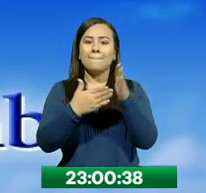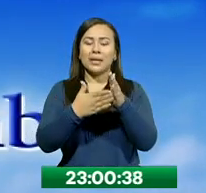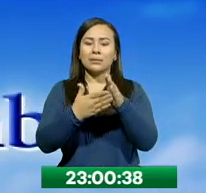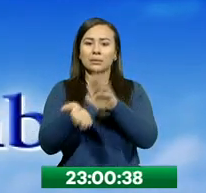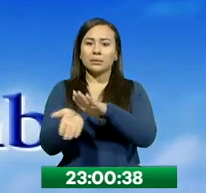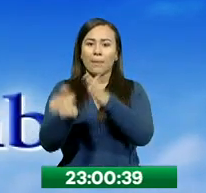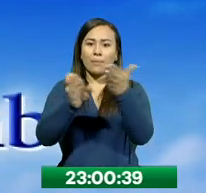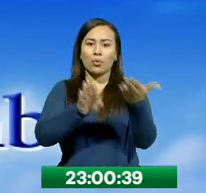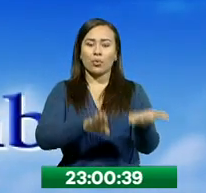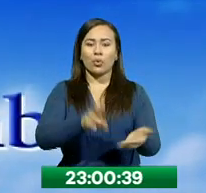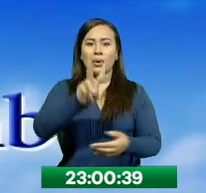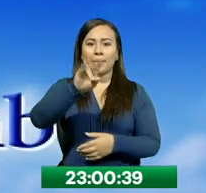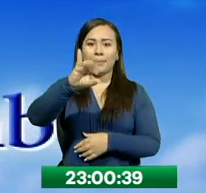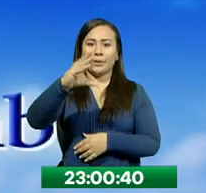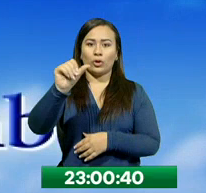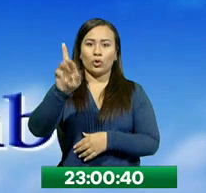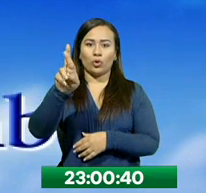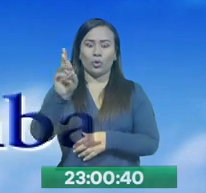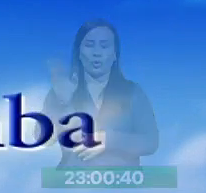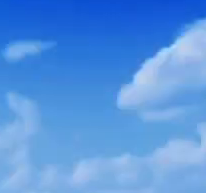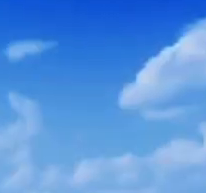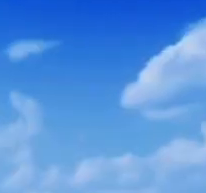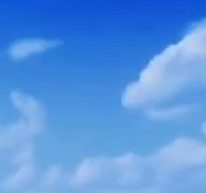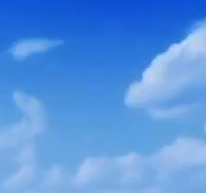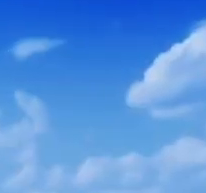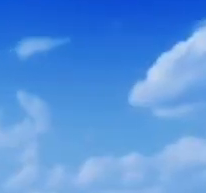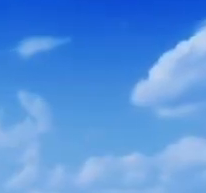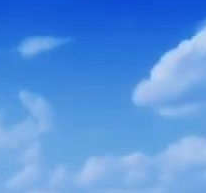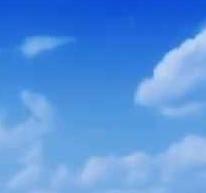Víctor Antonio Ordóñez.